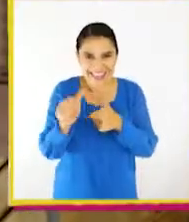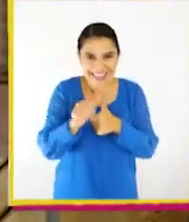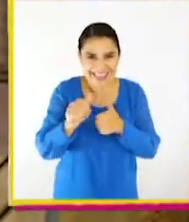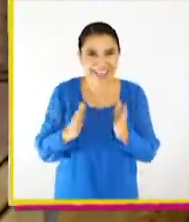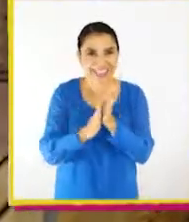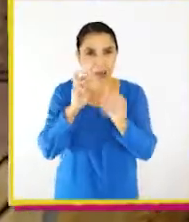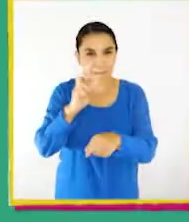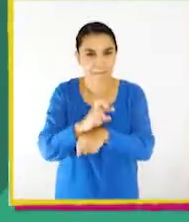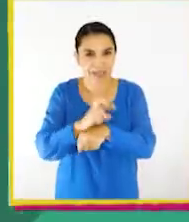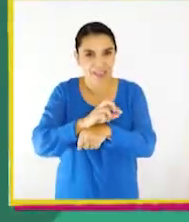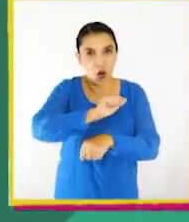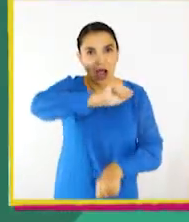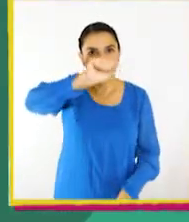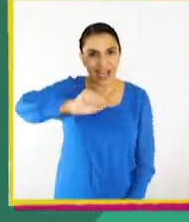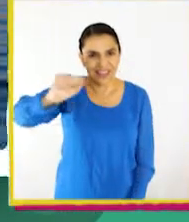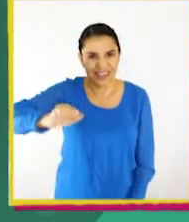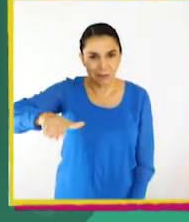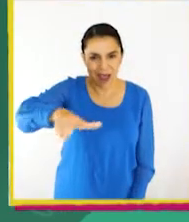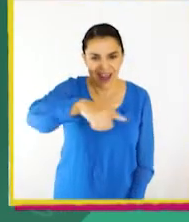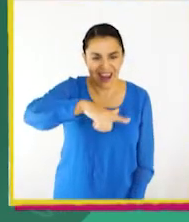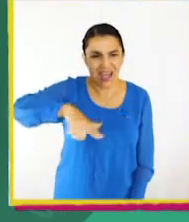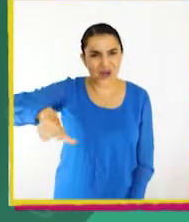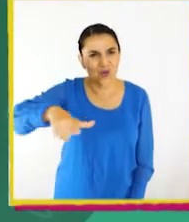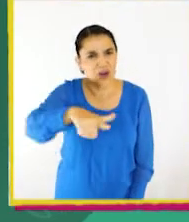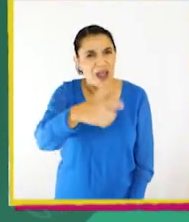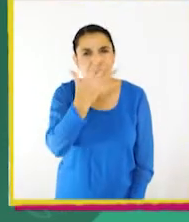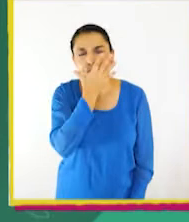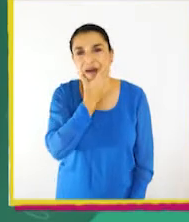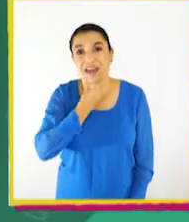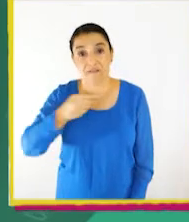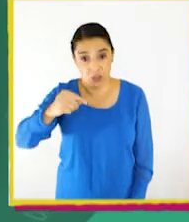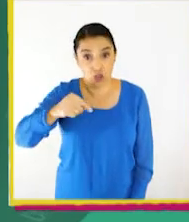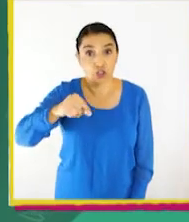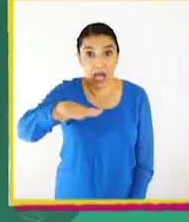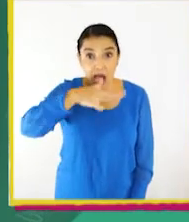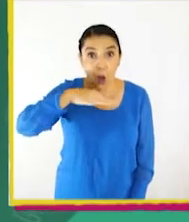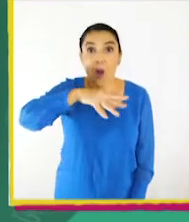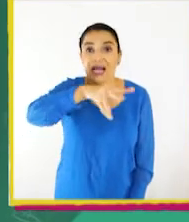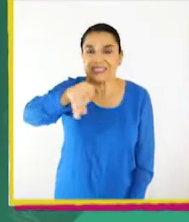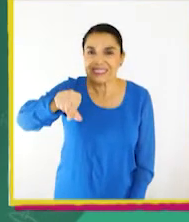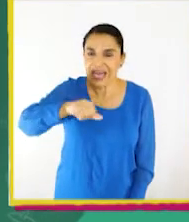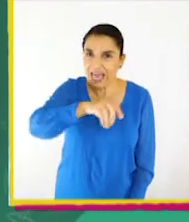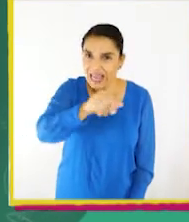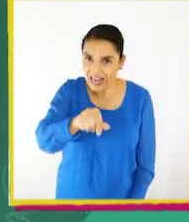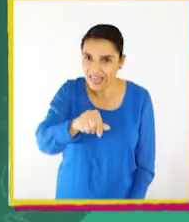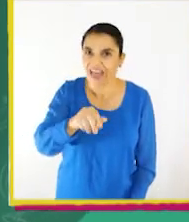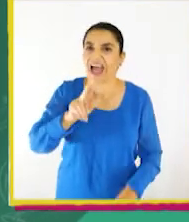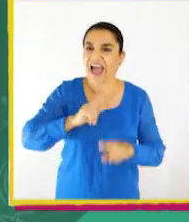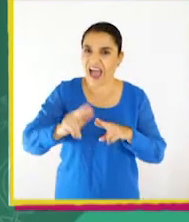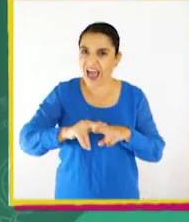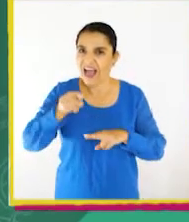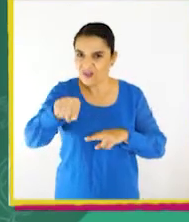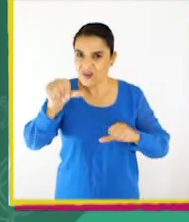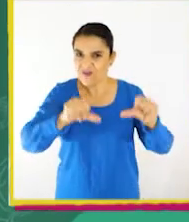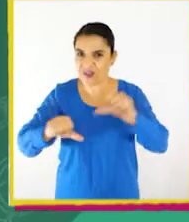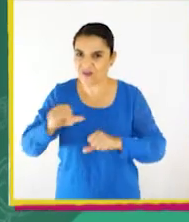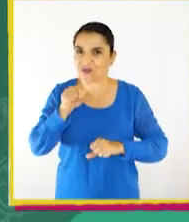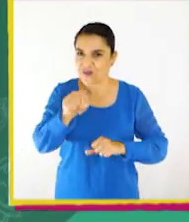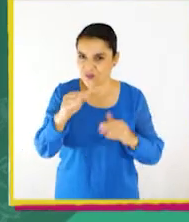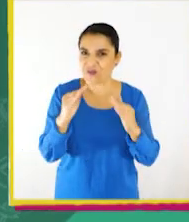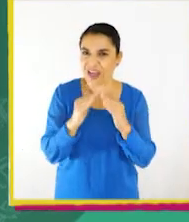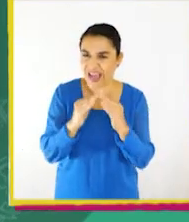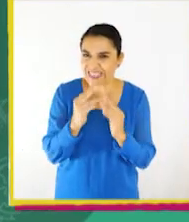de San Pedro de Atacama, en unas lagunas maravillosas que son saladas. Realiza este experimento en tu